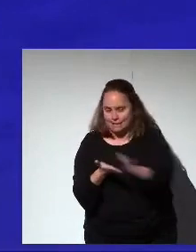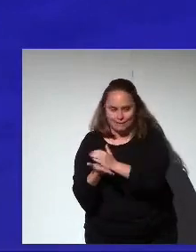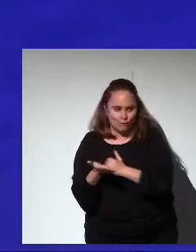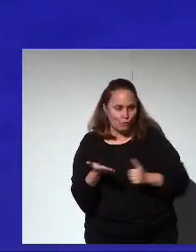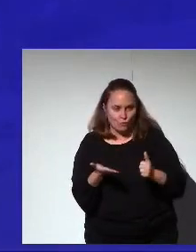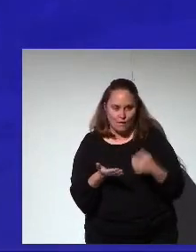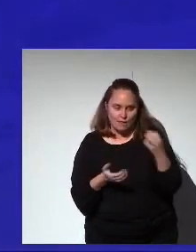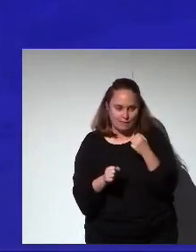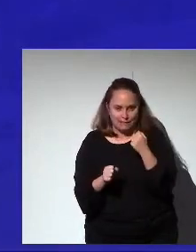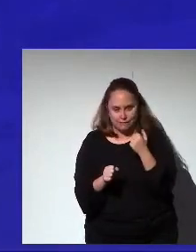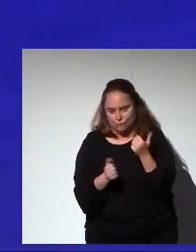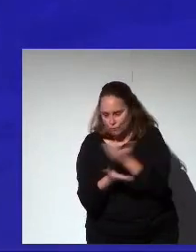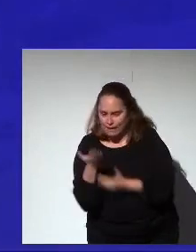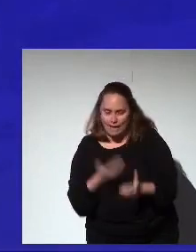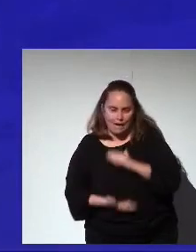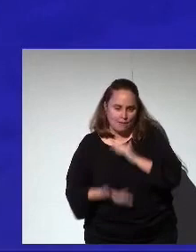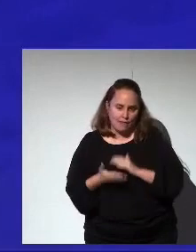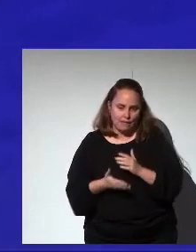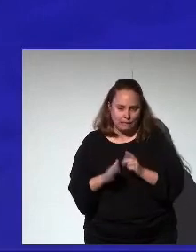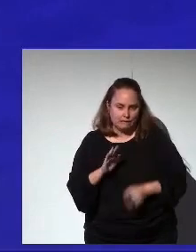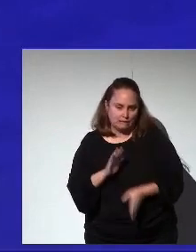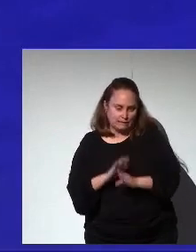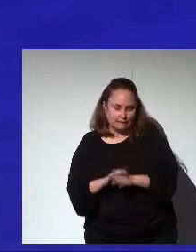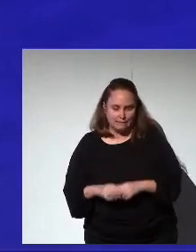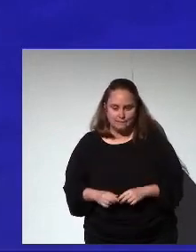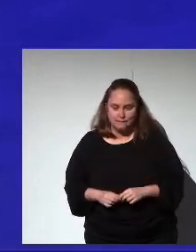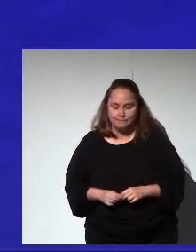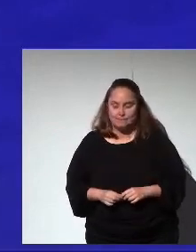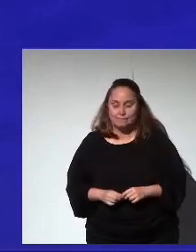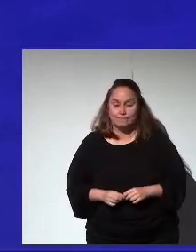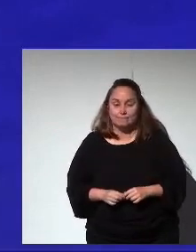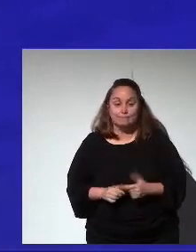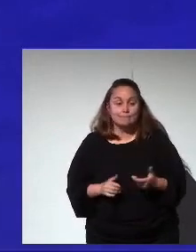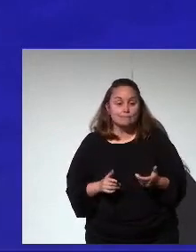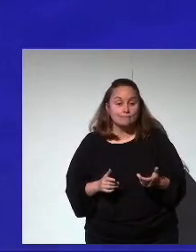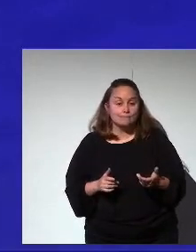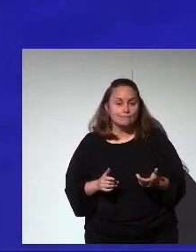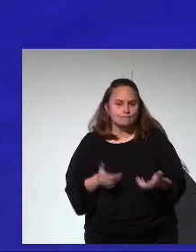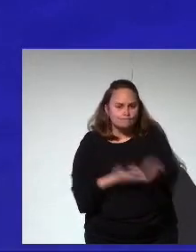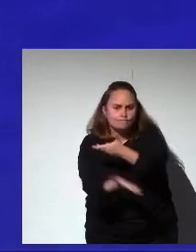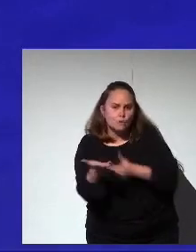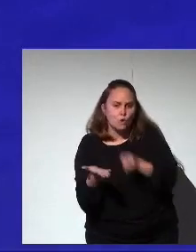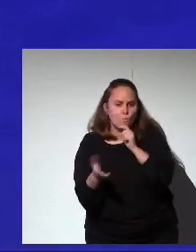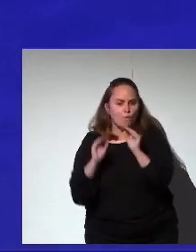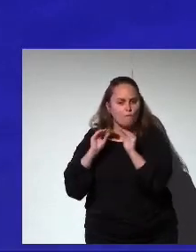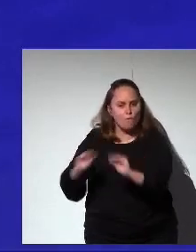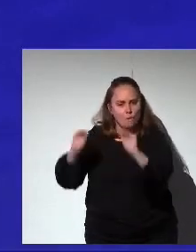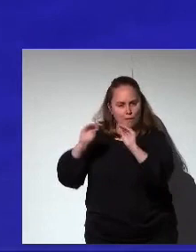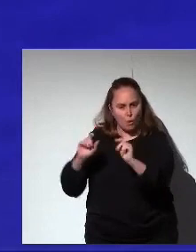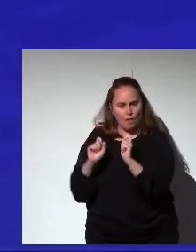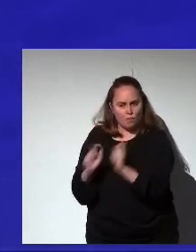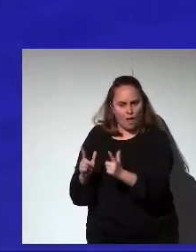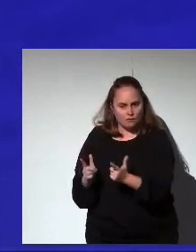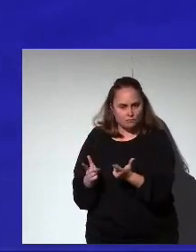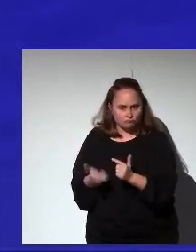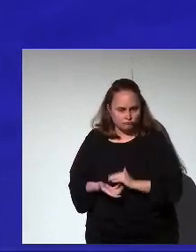capacidad, y que esté basada en una capacitación, que todos podamos llegar